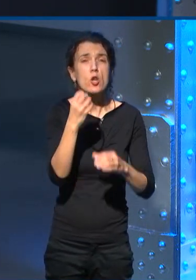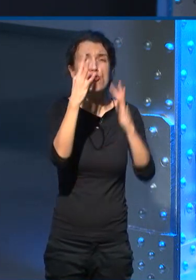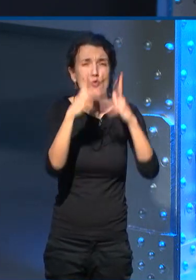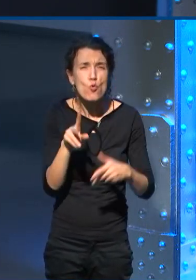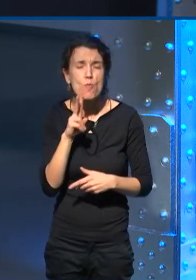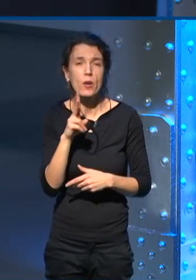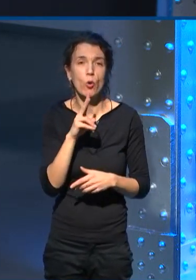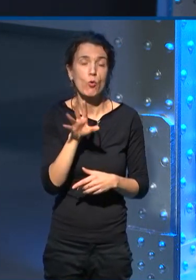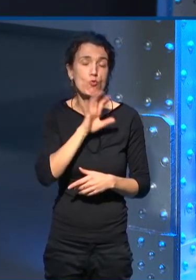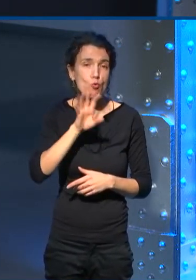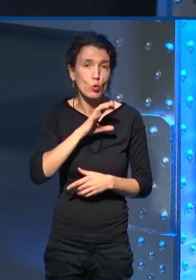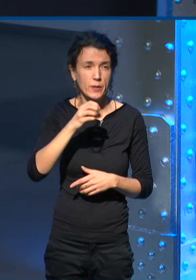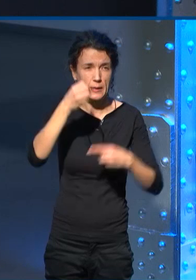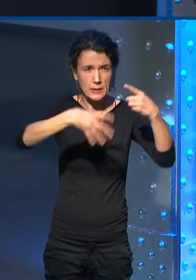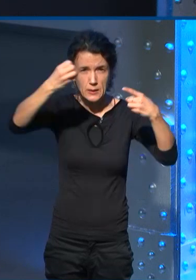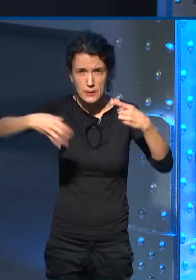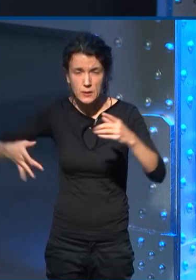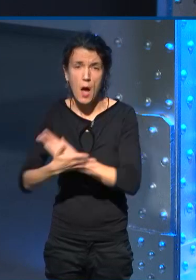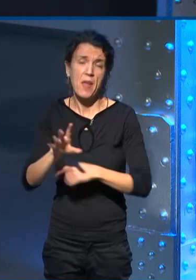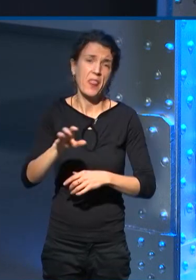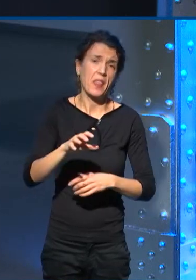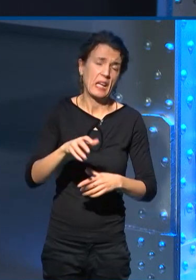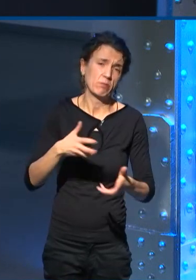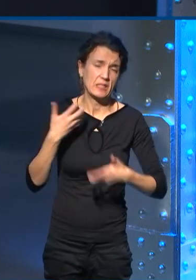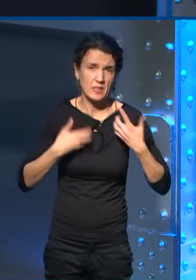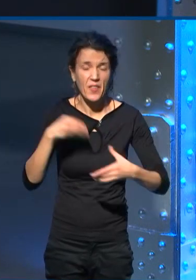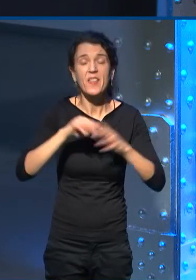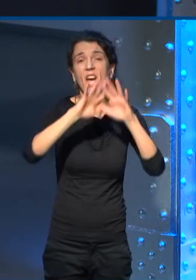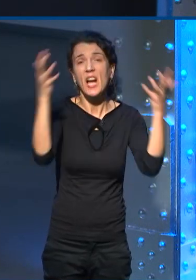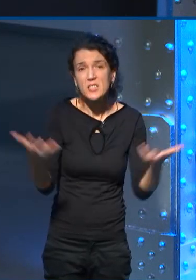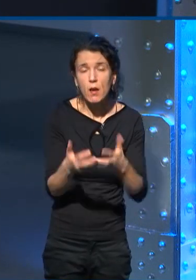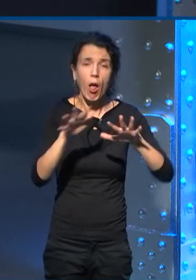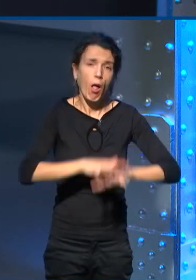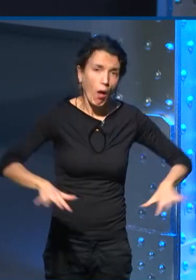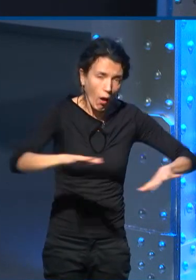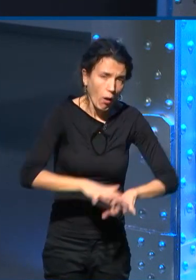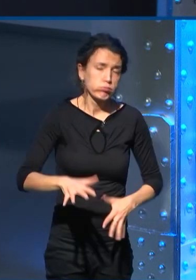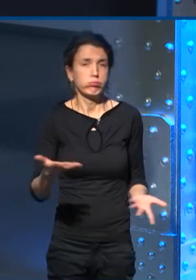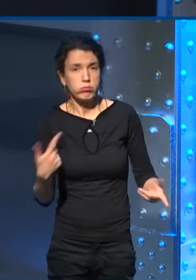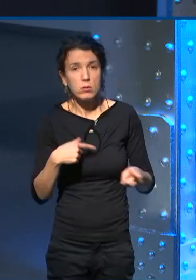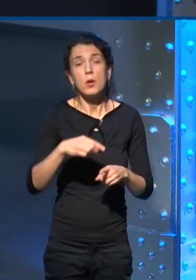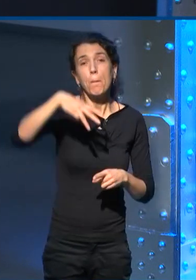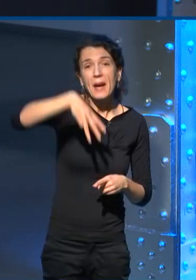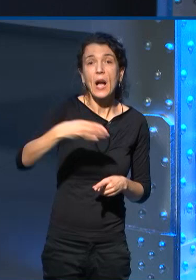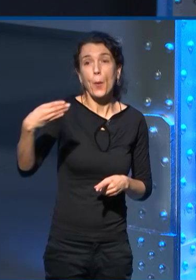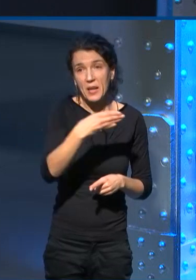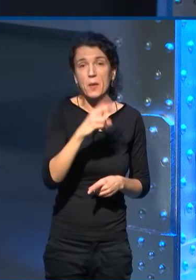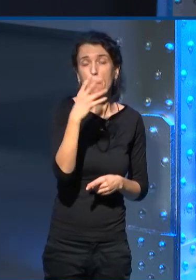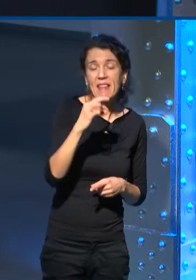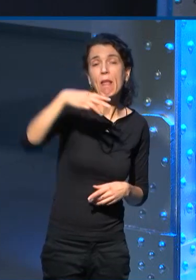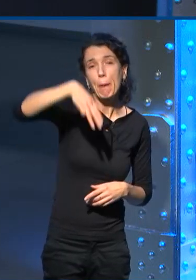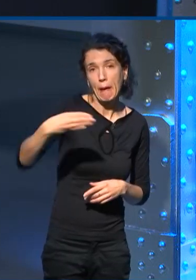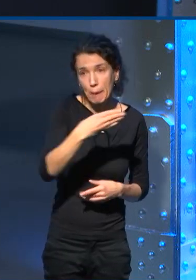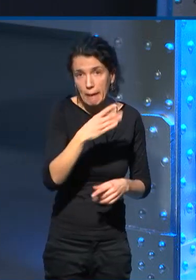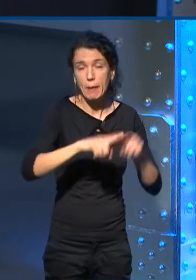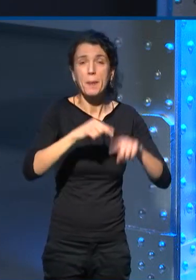pero simplemente como curiosidad, cuando a veces nos quejamos de lo lento que nos va Internet en casa, y estamos hablando de megabits por segundo, 20 megabits, o ahora ya